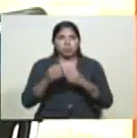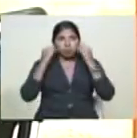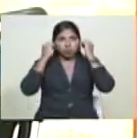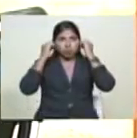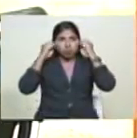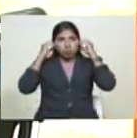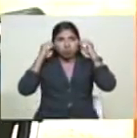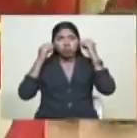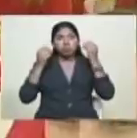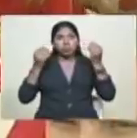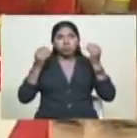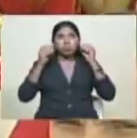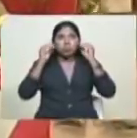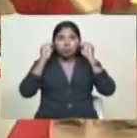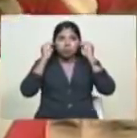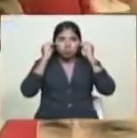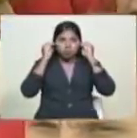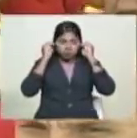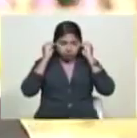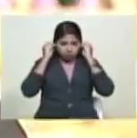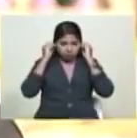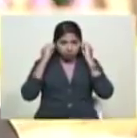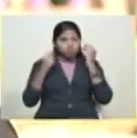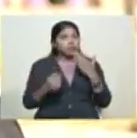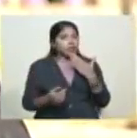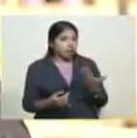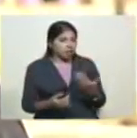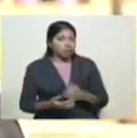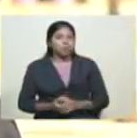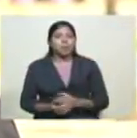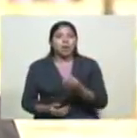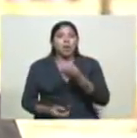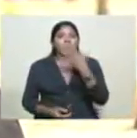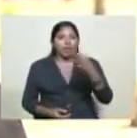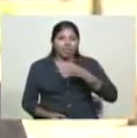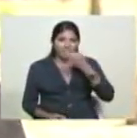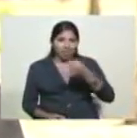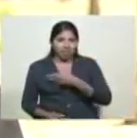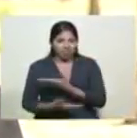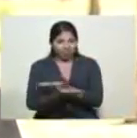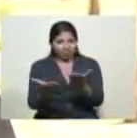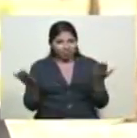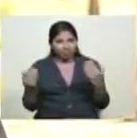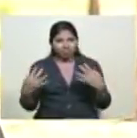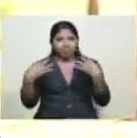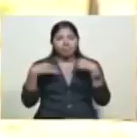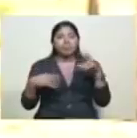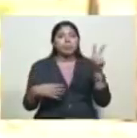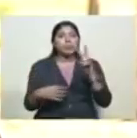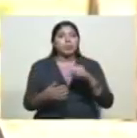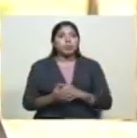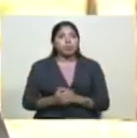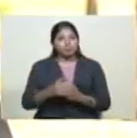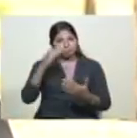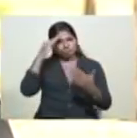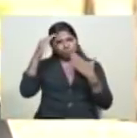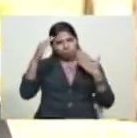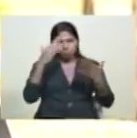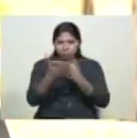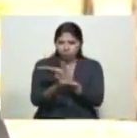Arizmendi. Por favor. Gracias, presidente. Buenas tardes para toda Venezuela y un saludo amoroso al